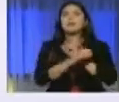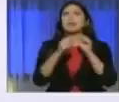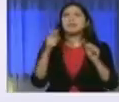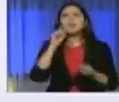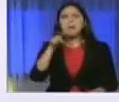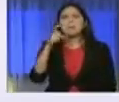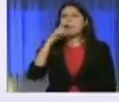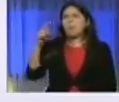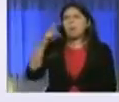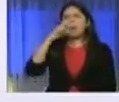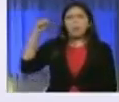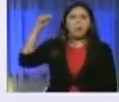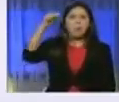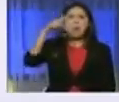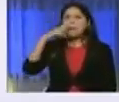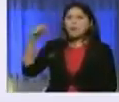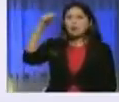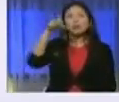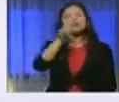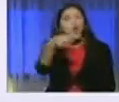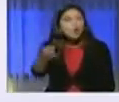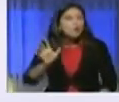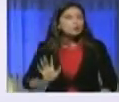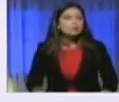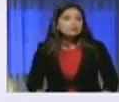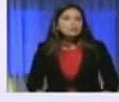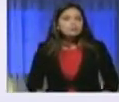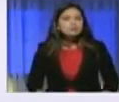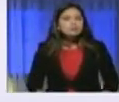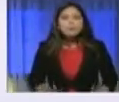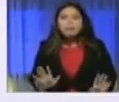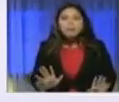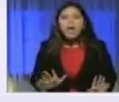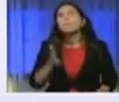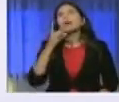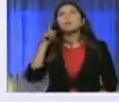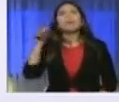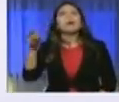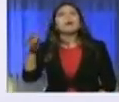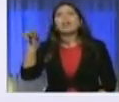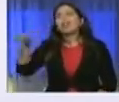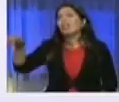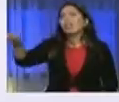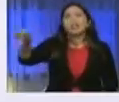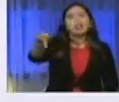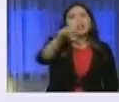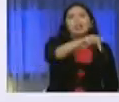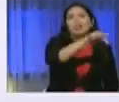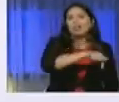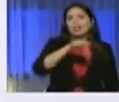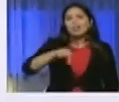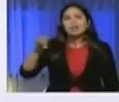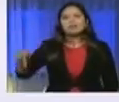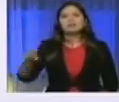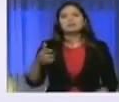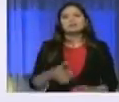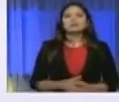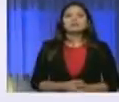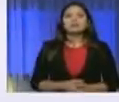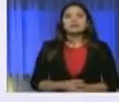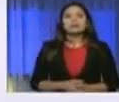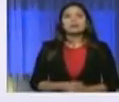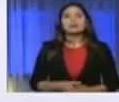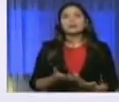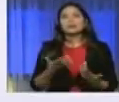Maduro, Maduro, Maduro. ¿O no? En Acarigua, en Guanare, en Barcelona, en Caracas. Plomo,